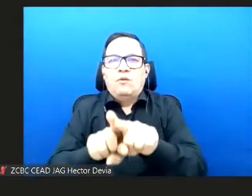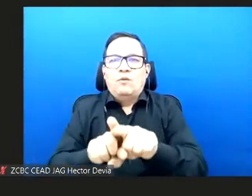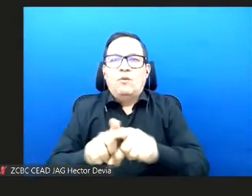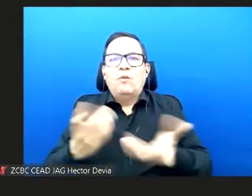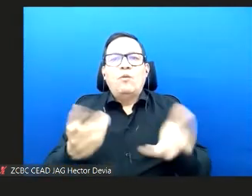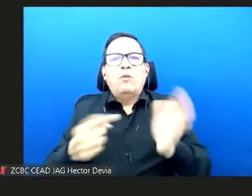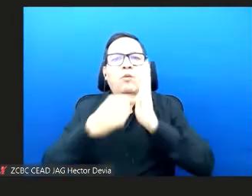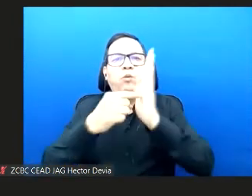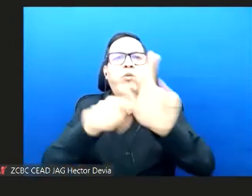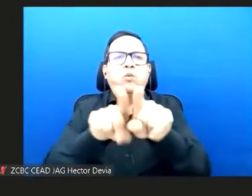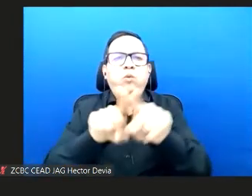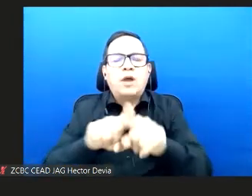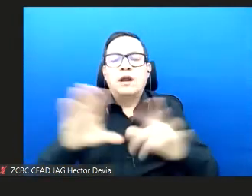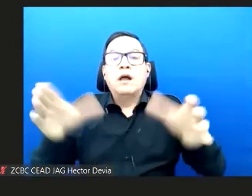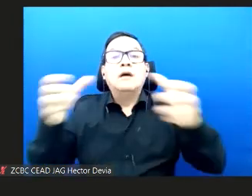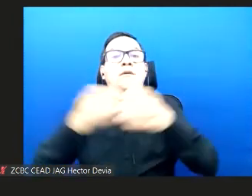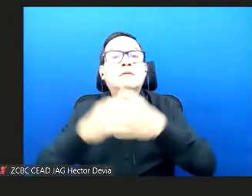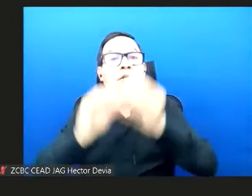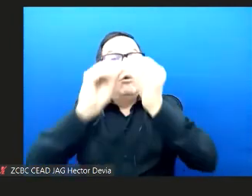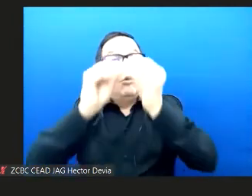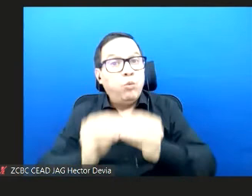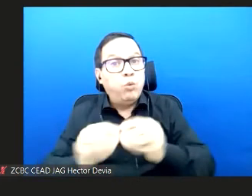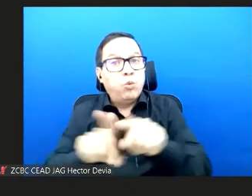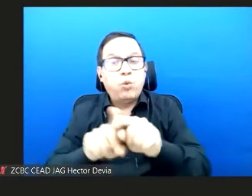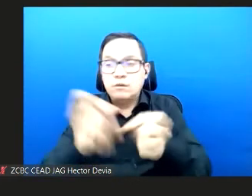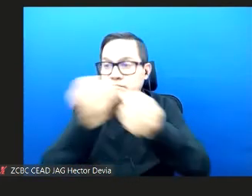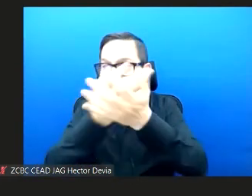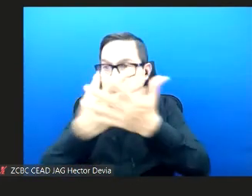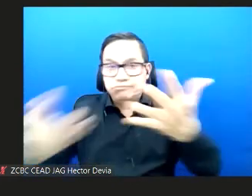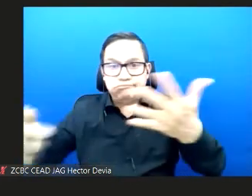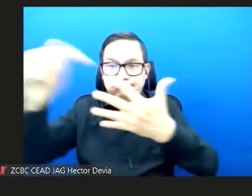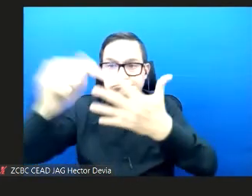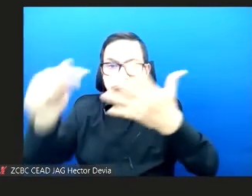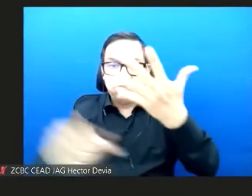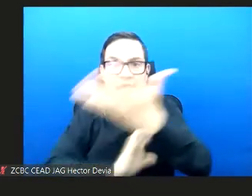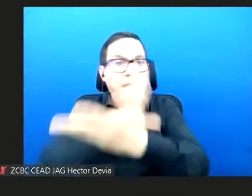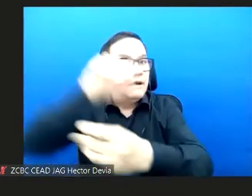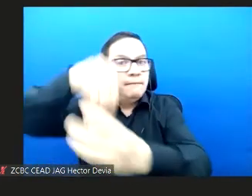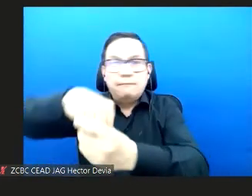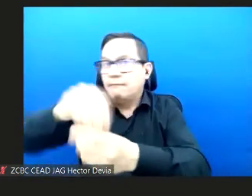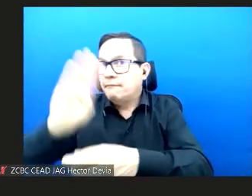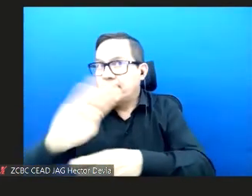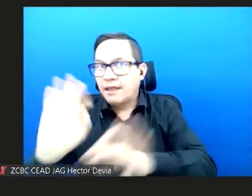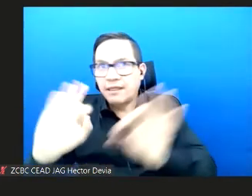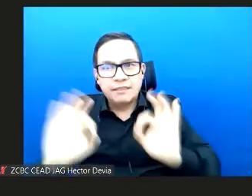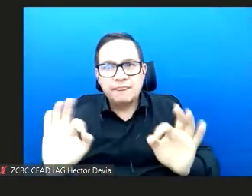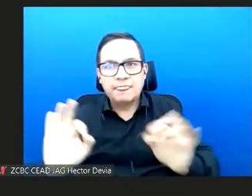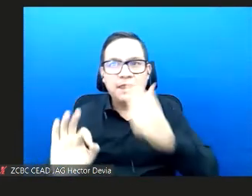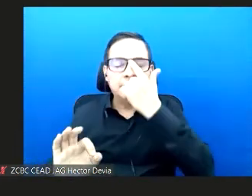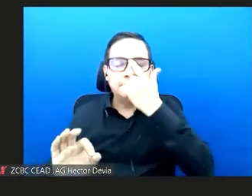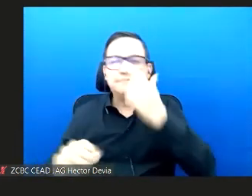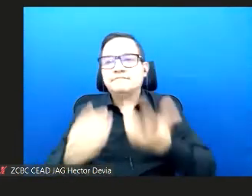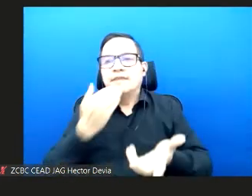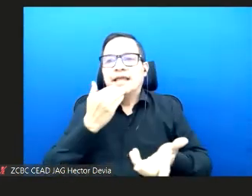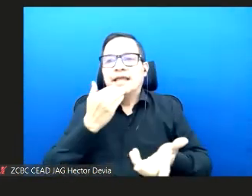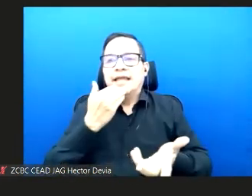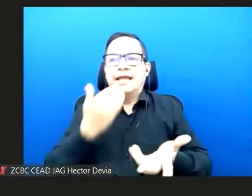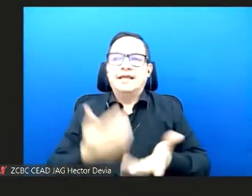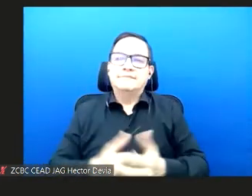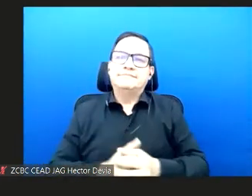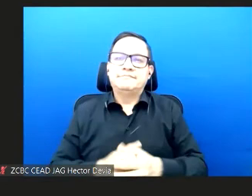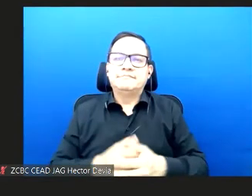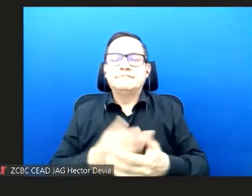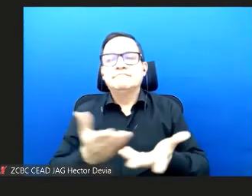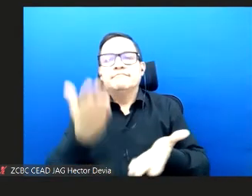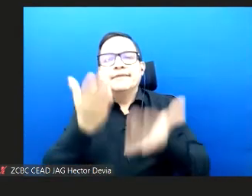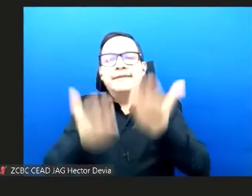Se define como el conjunto formado por los elementos A que no pertenecen a B. ¿Sí? Entonces decimos de esa forma